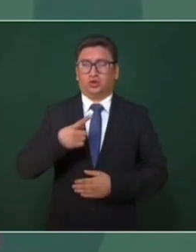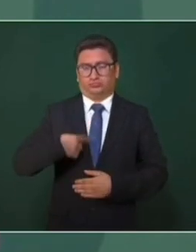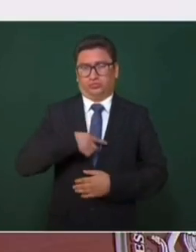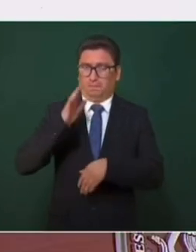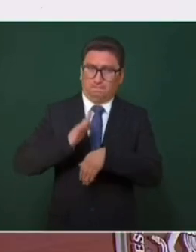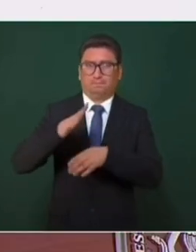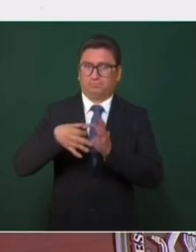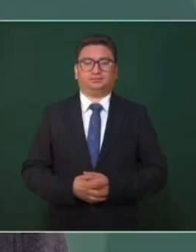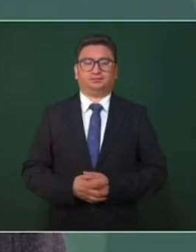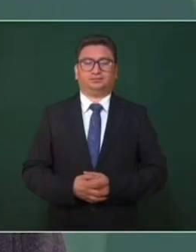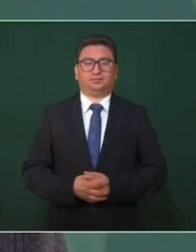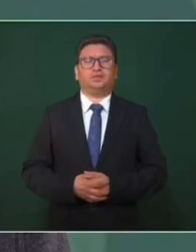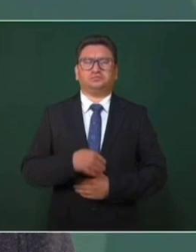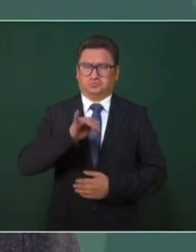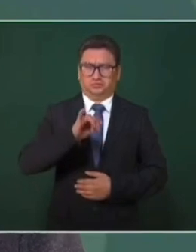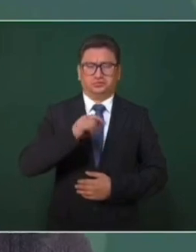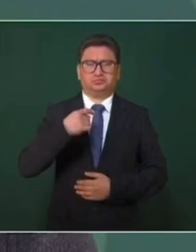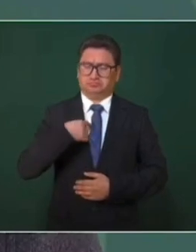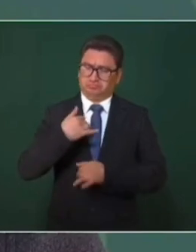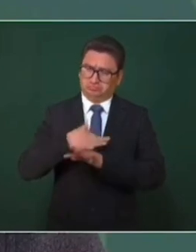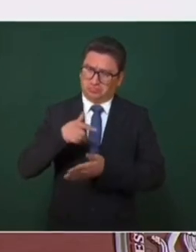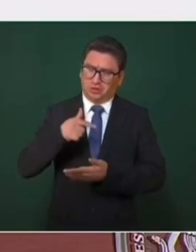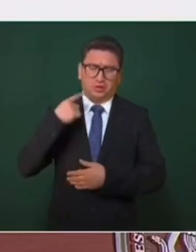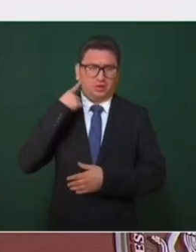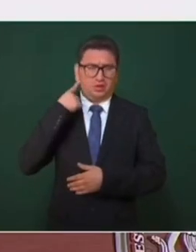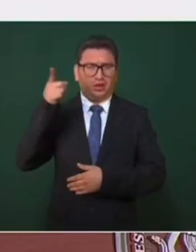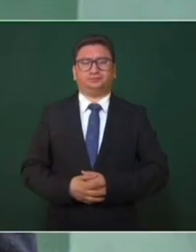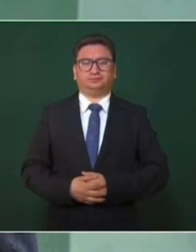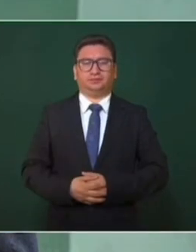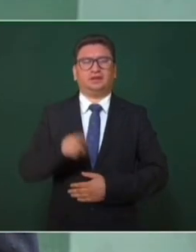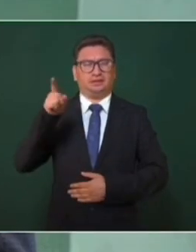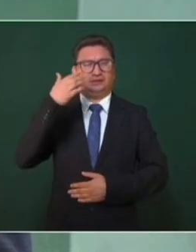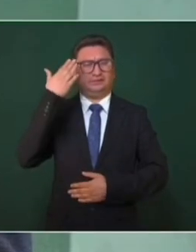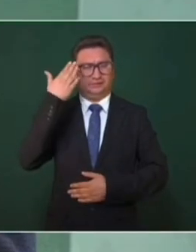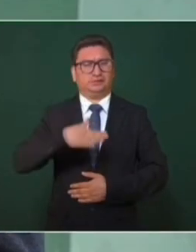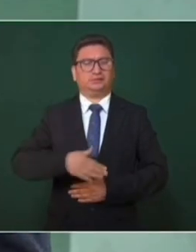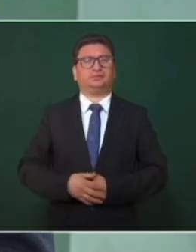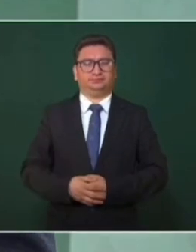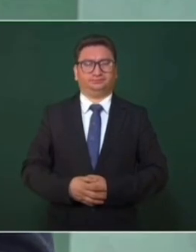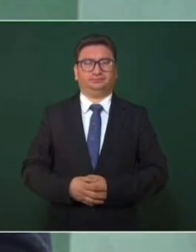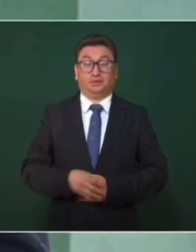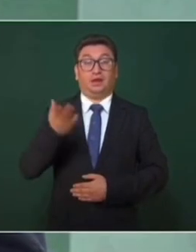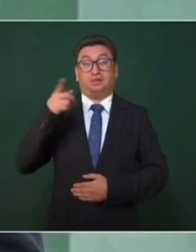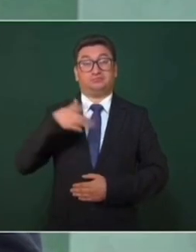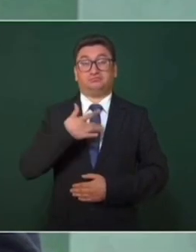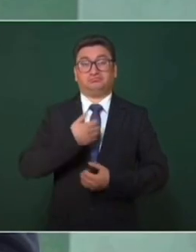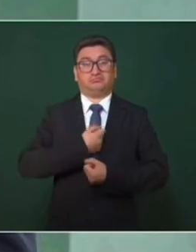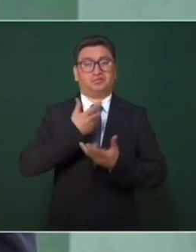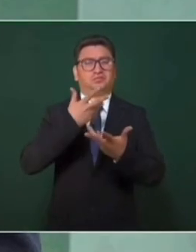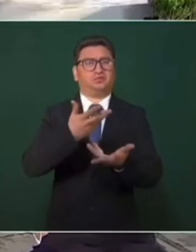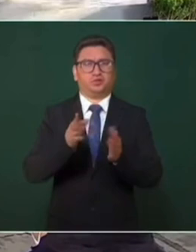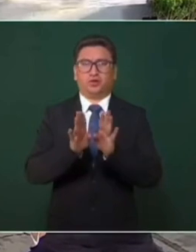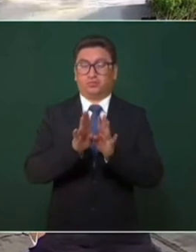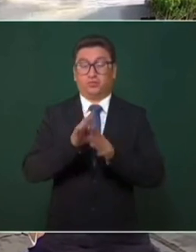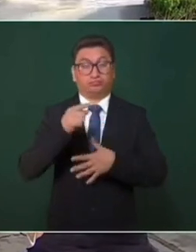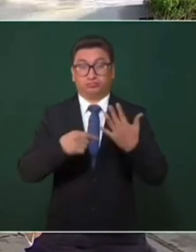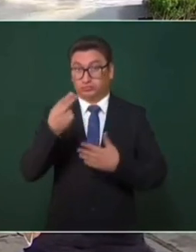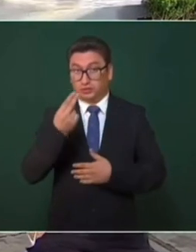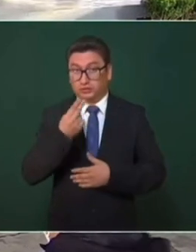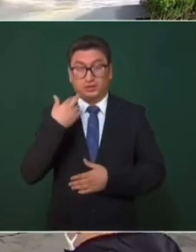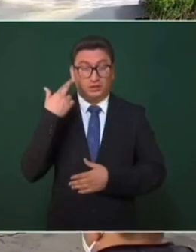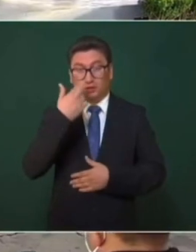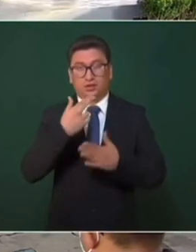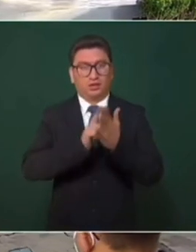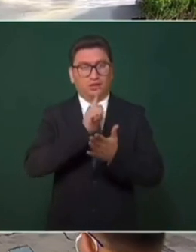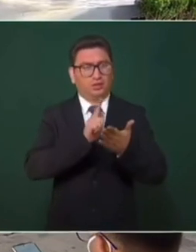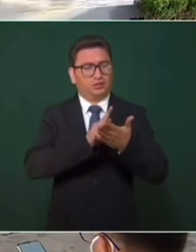coordinación. Me informé de sus declaraciones. Él sabe, como lo expresó, que es necesario revisar el